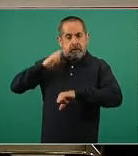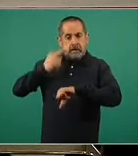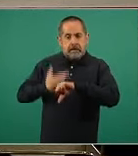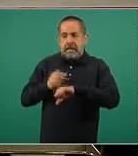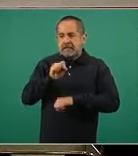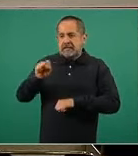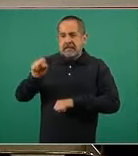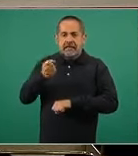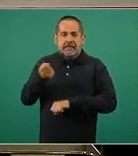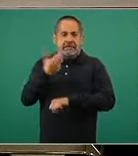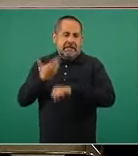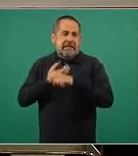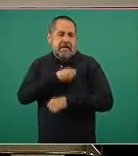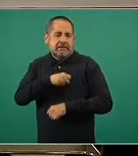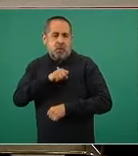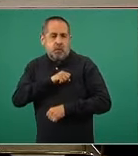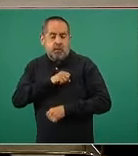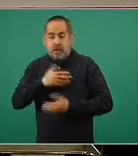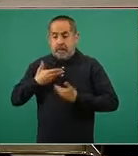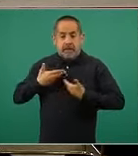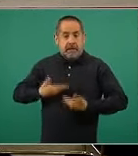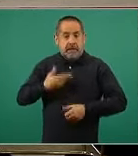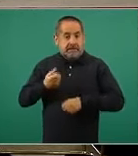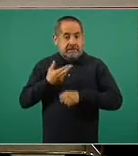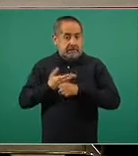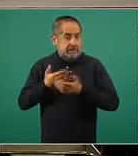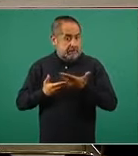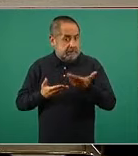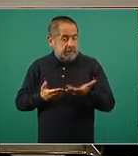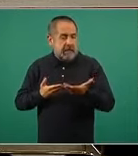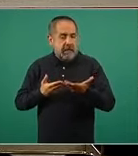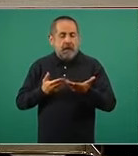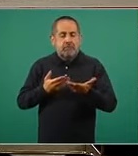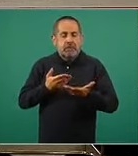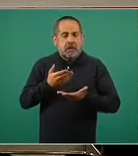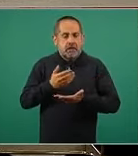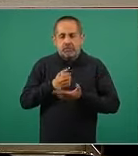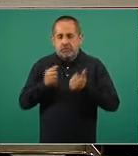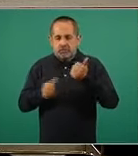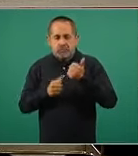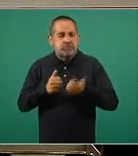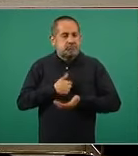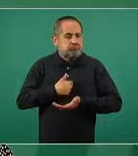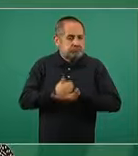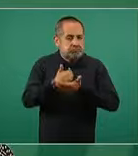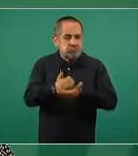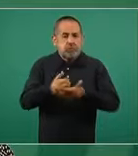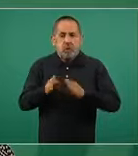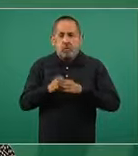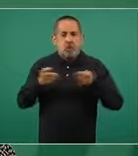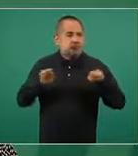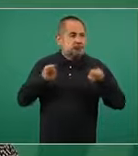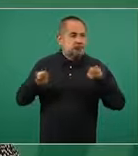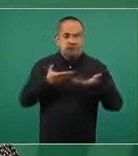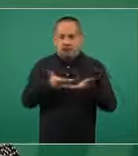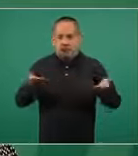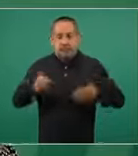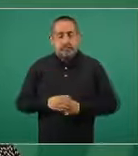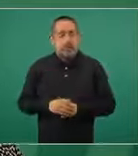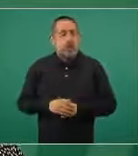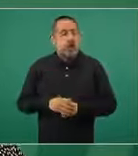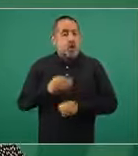Su servidora, la doctora Gabriela Nucamendi Cervantes, el día de hoy estará apoyando en la coordinación de la misma y